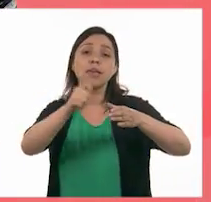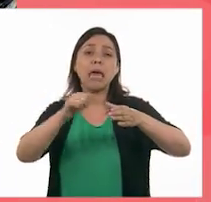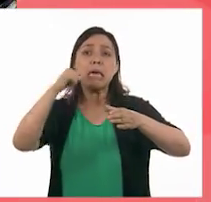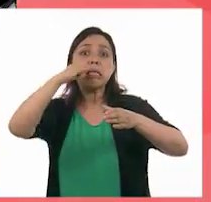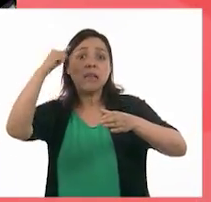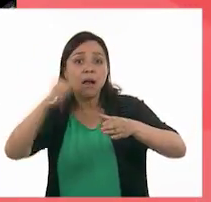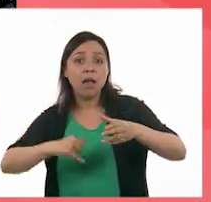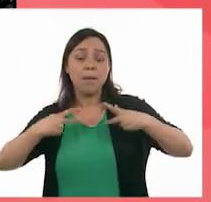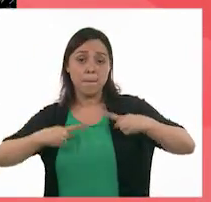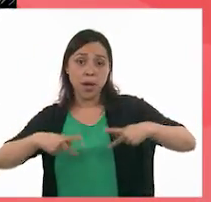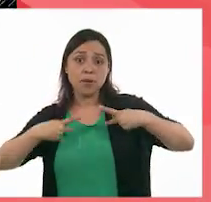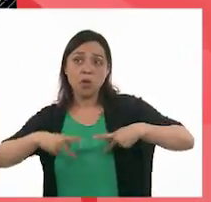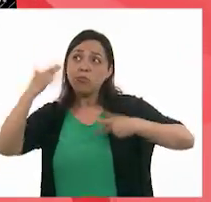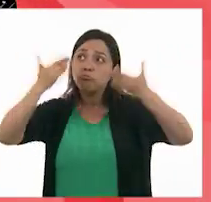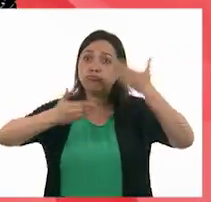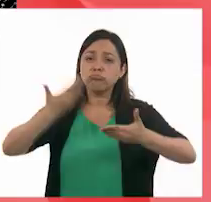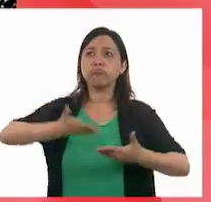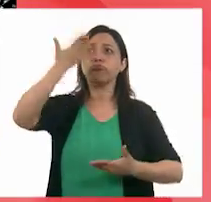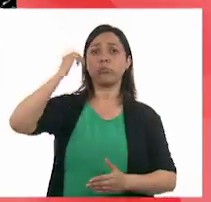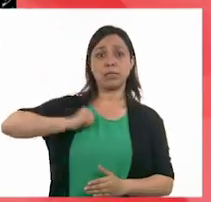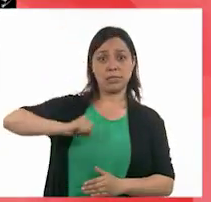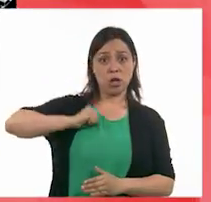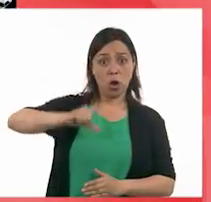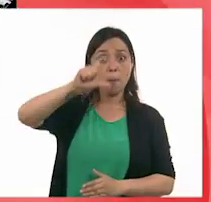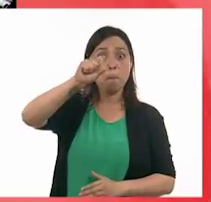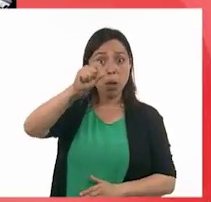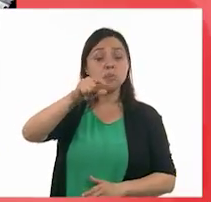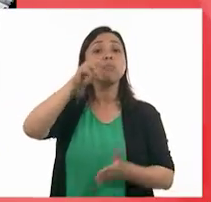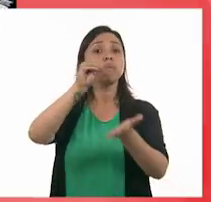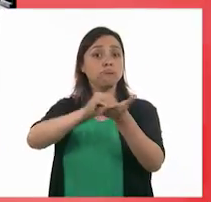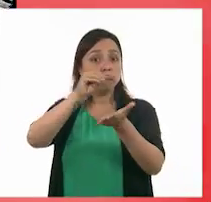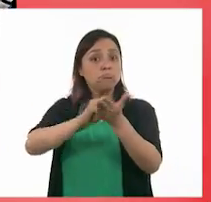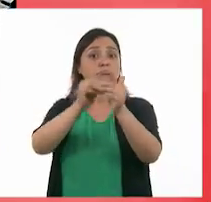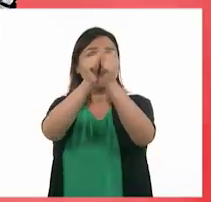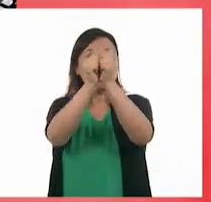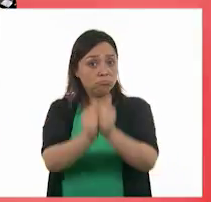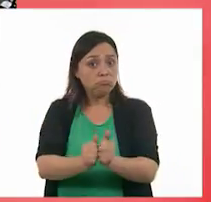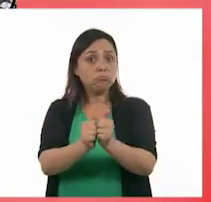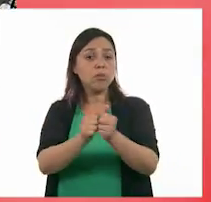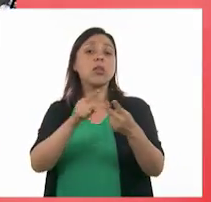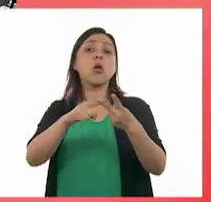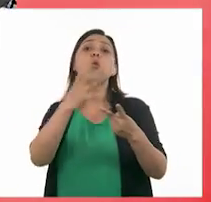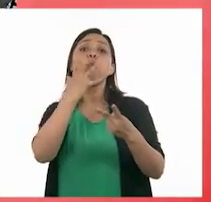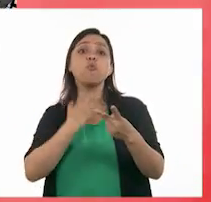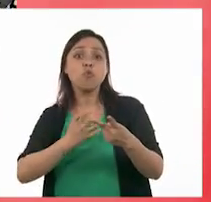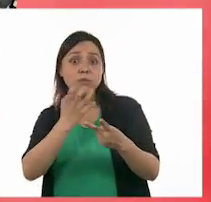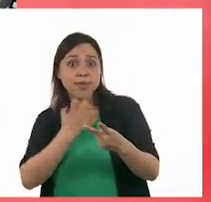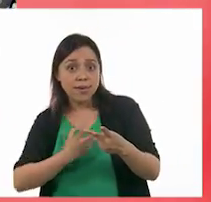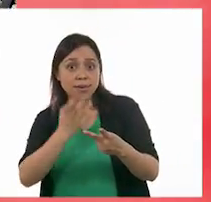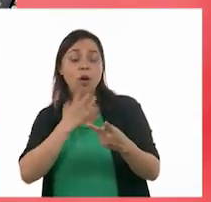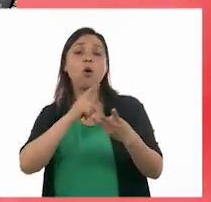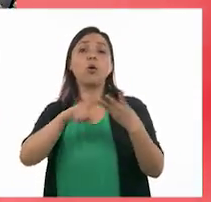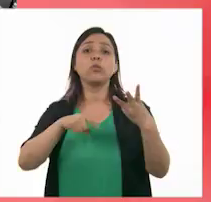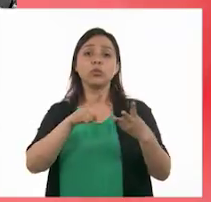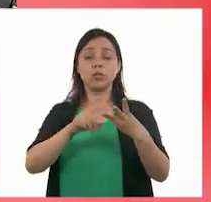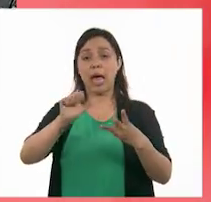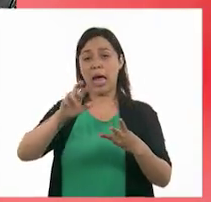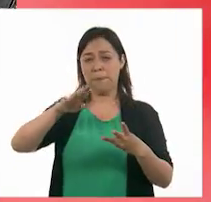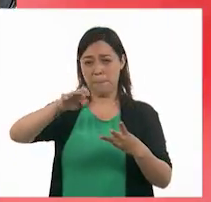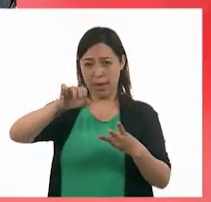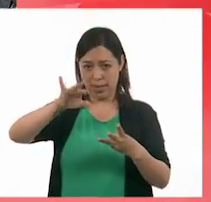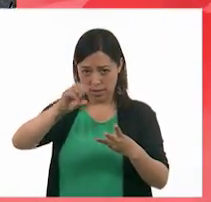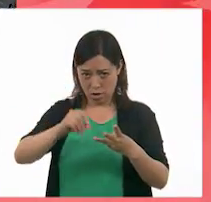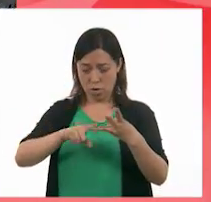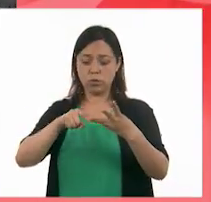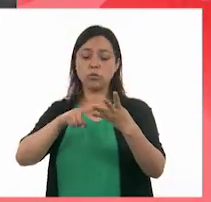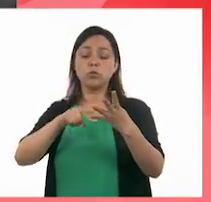italianos que llegaron a principios del siglo XX y que todavía existen aquí en la ciudad, comunidad también de judíos, de armenios y sobre